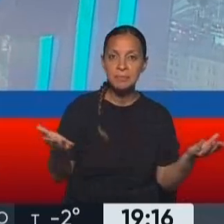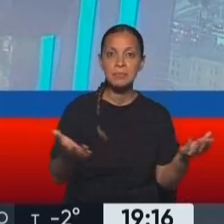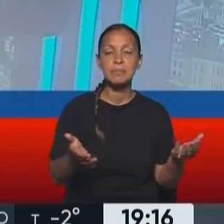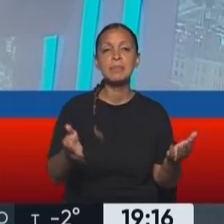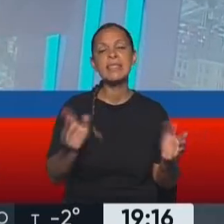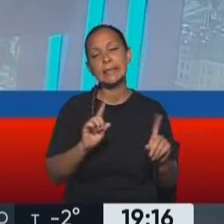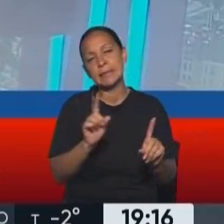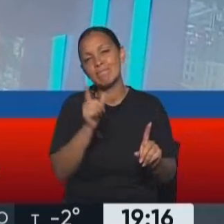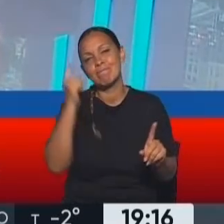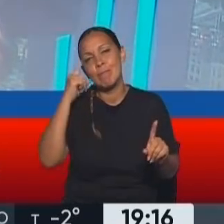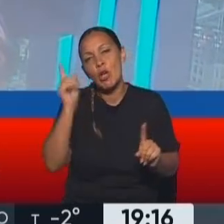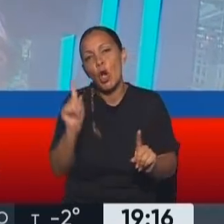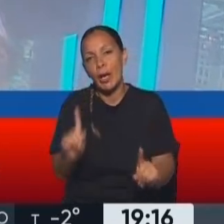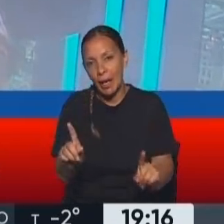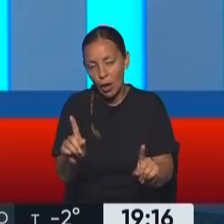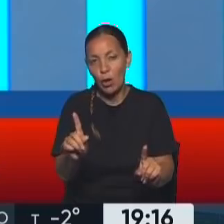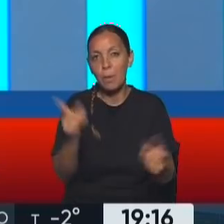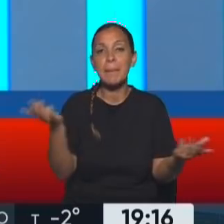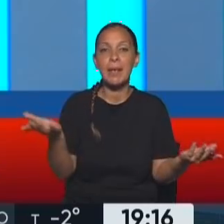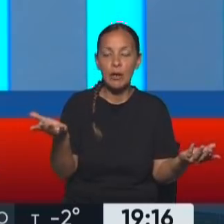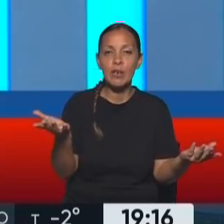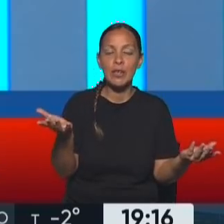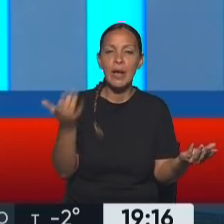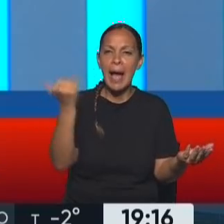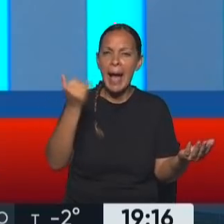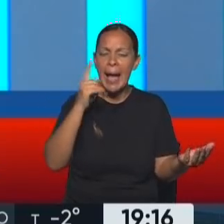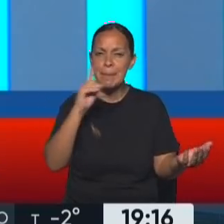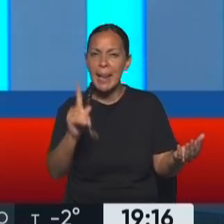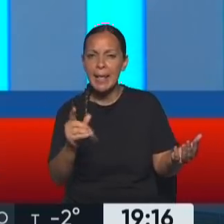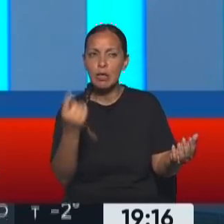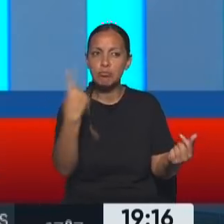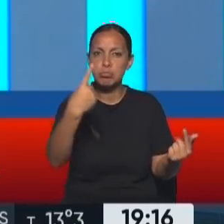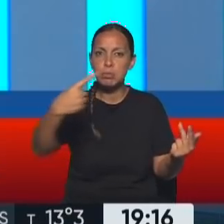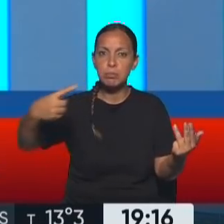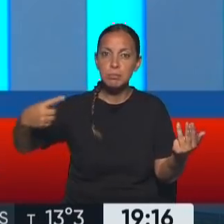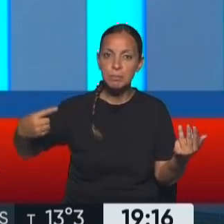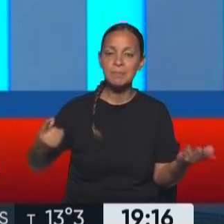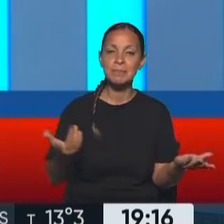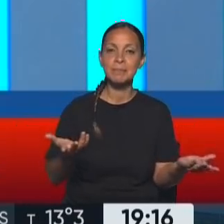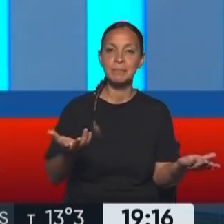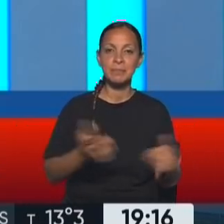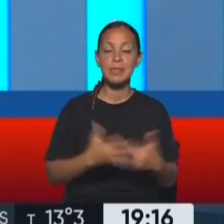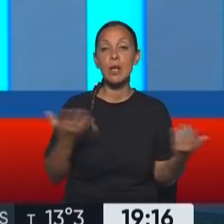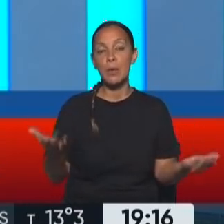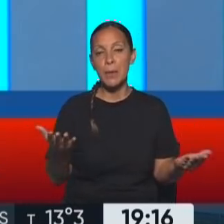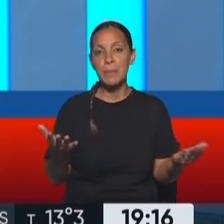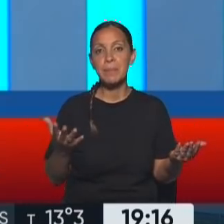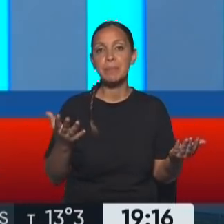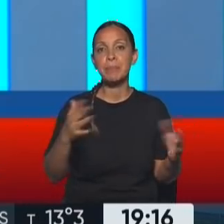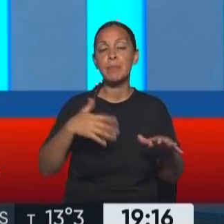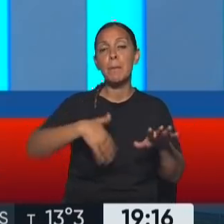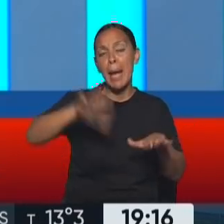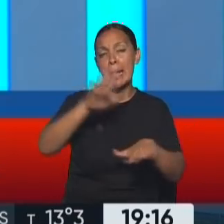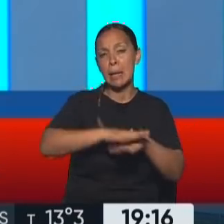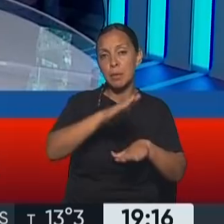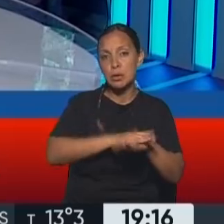No parece hasta ahora que esa sea la perspectiva, pero digamos hay muchos peligros en danza y obviamente digamos los sectores más responsables